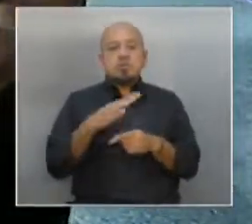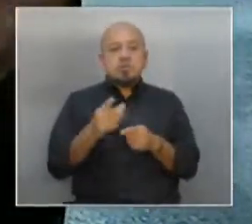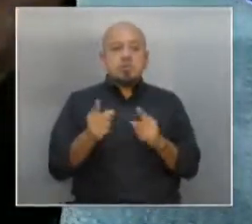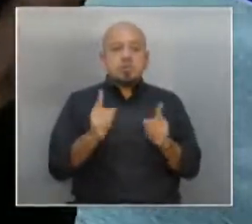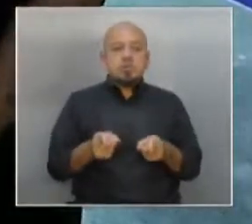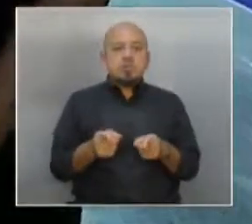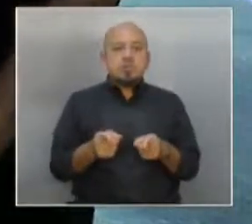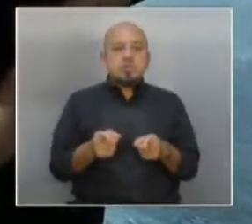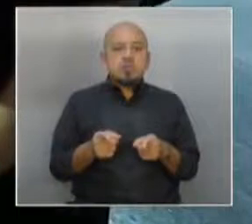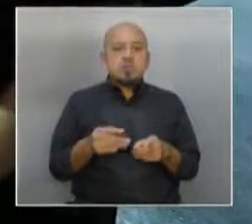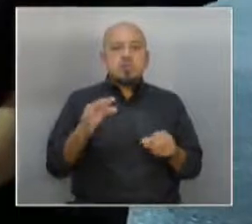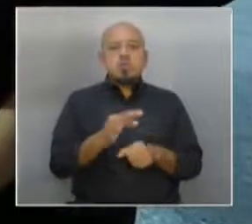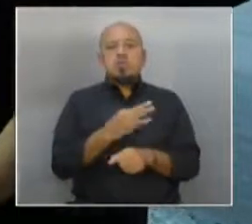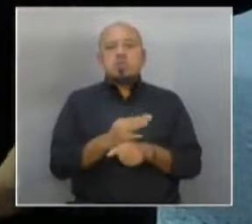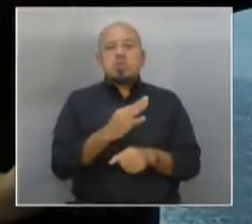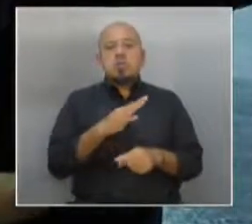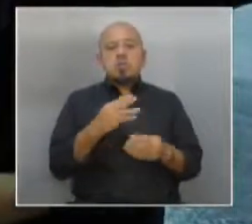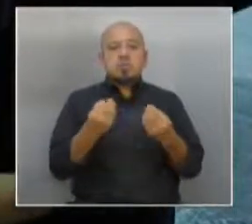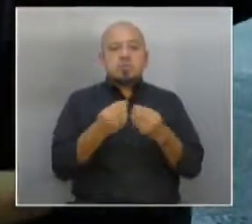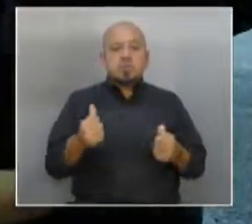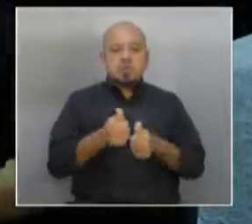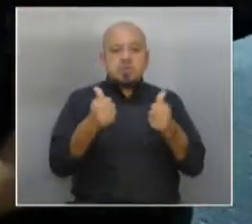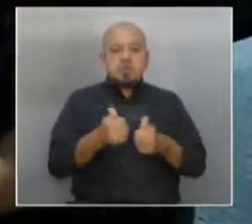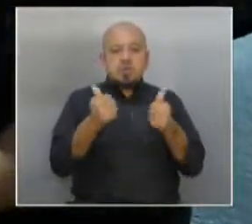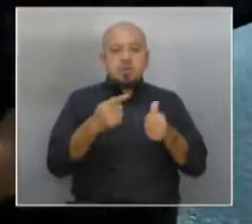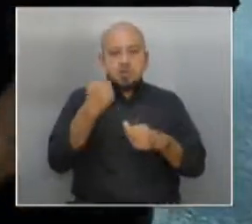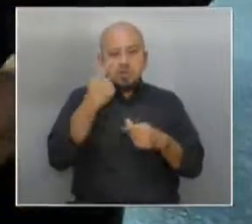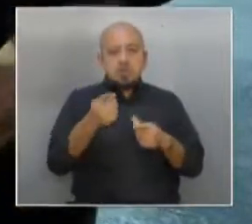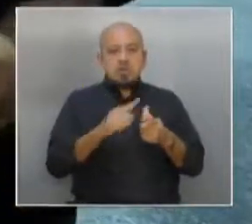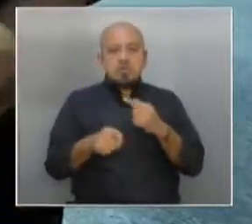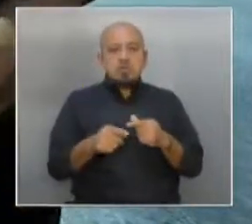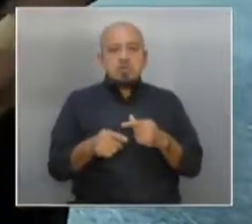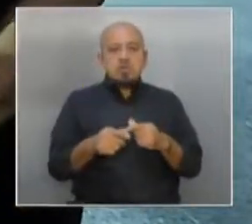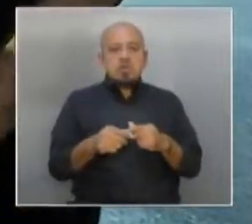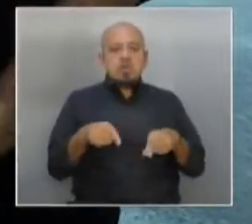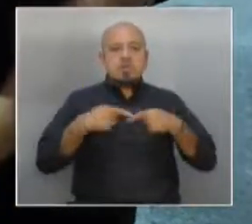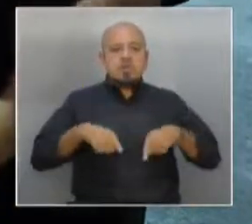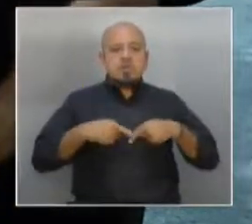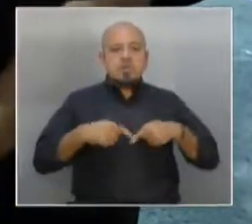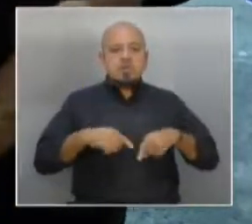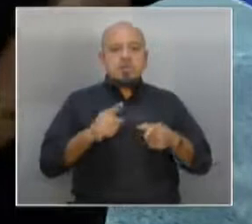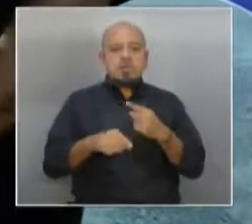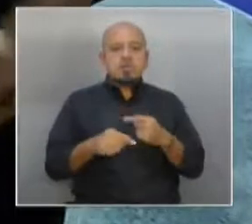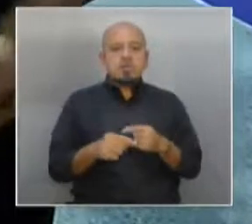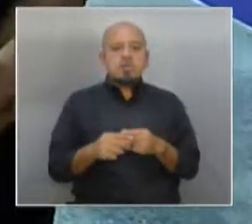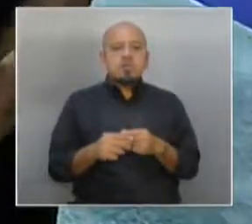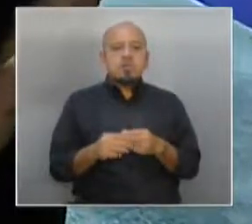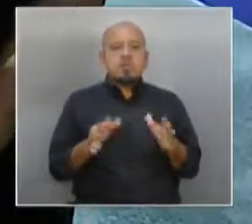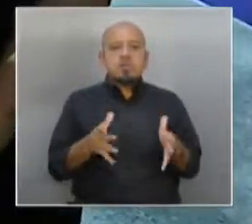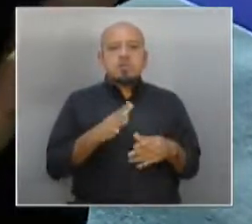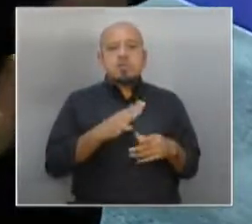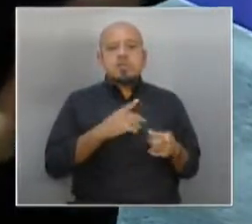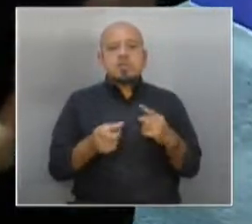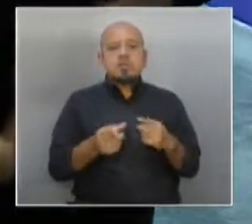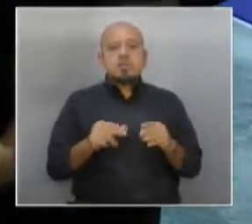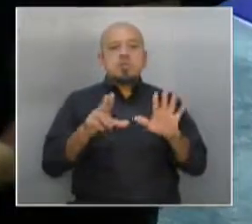haber costura solidaria, un montón de actividades. Así que bichen en las páginas de la Intendencia, de todo un poco de los portales que tienen que ver con